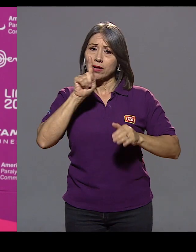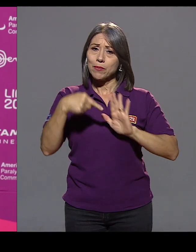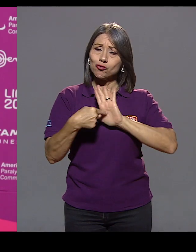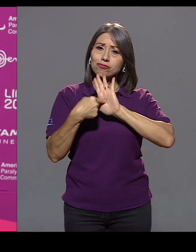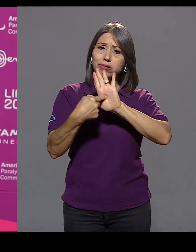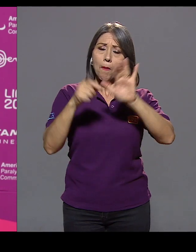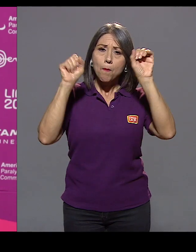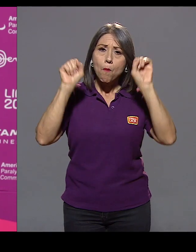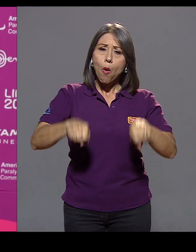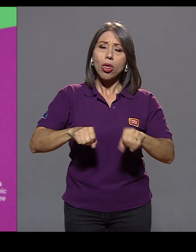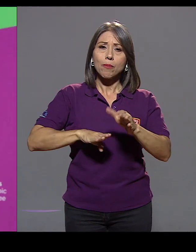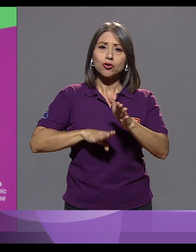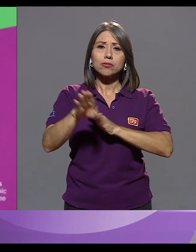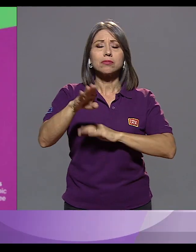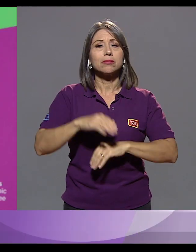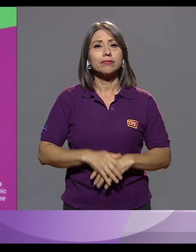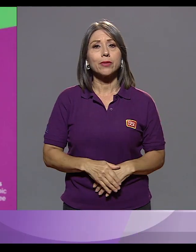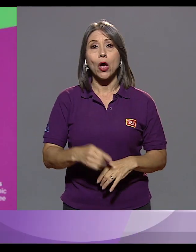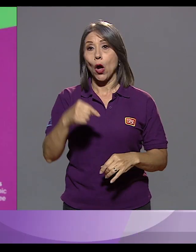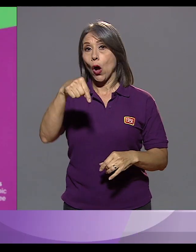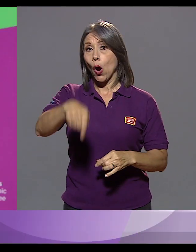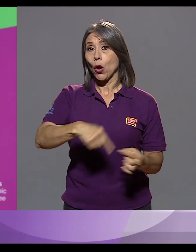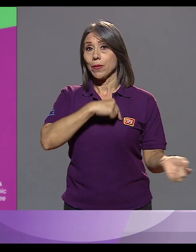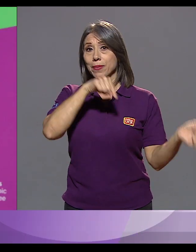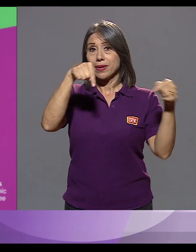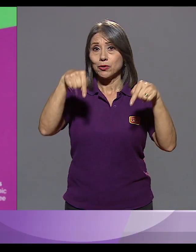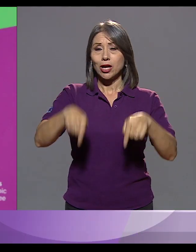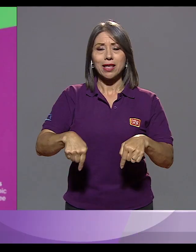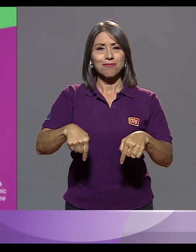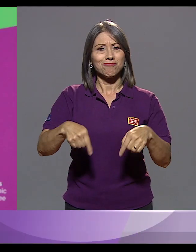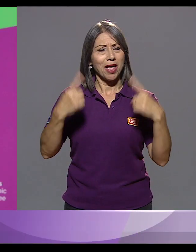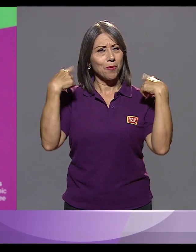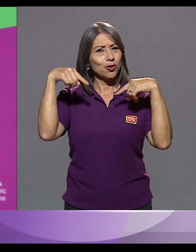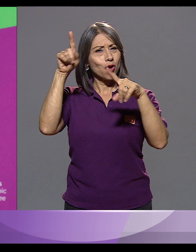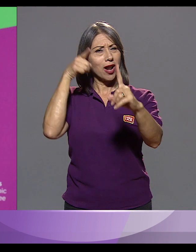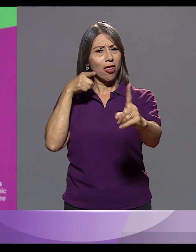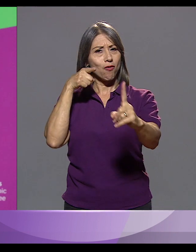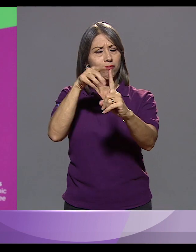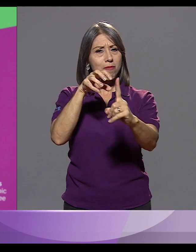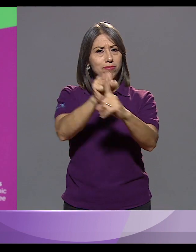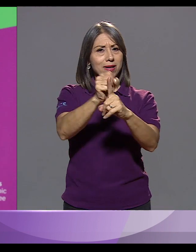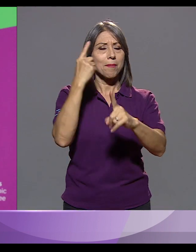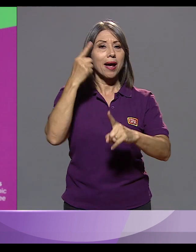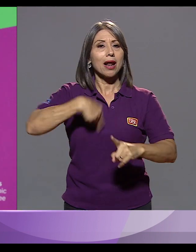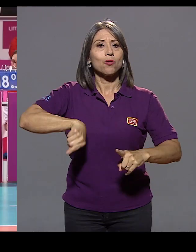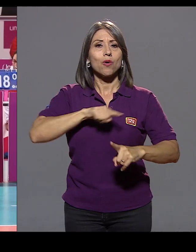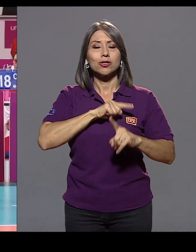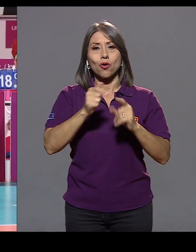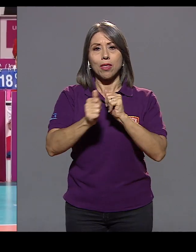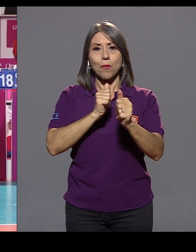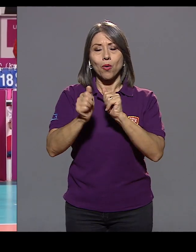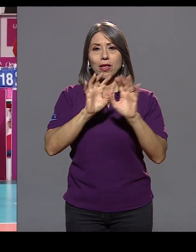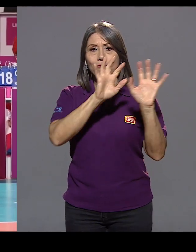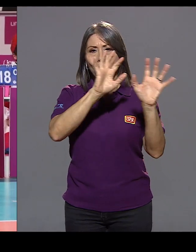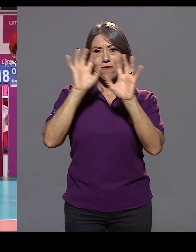que podemos salir adelante. Hoy vinimos aquí y hemos logrado metas grandes para nuestro deporte, que es